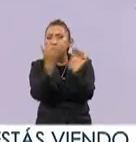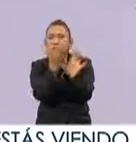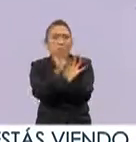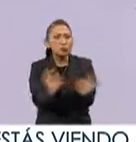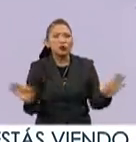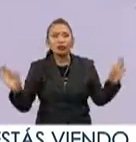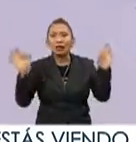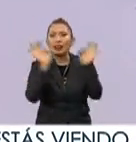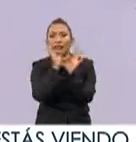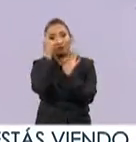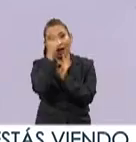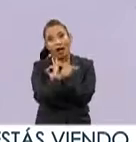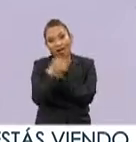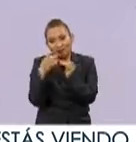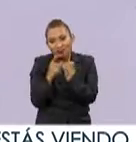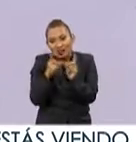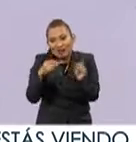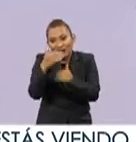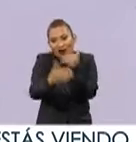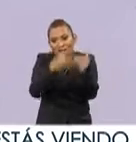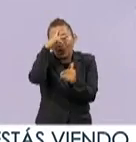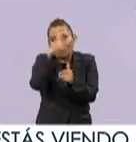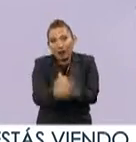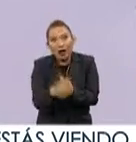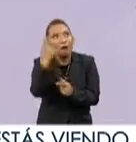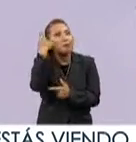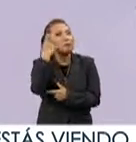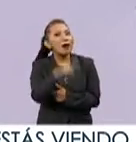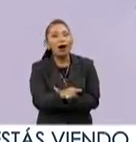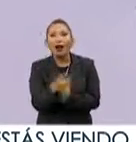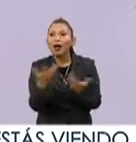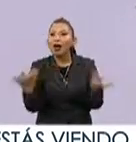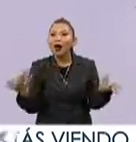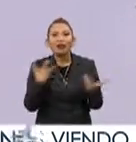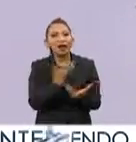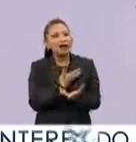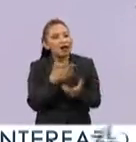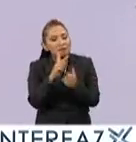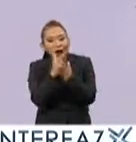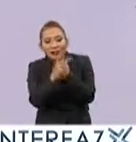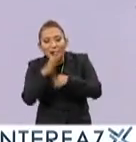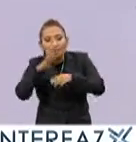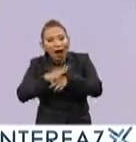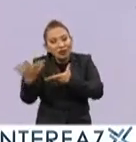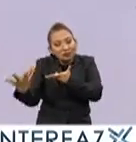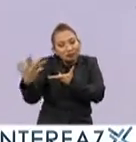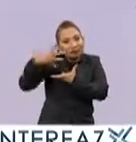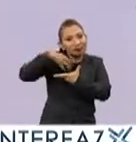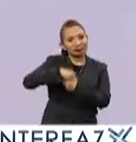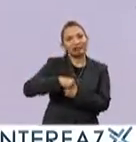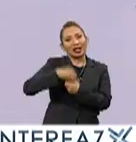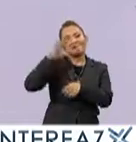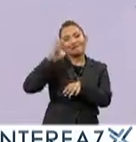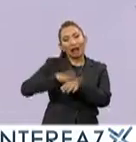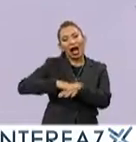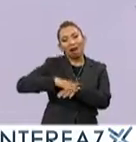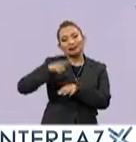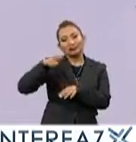súper importante para el desarrollo del país, para tener un país más incluyente y